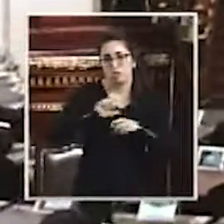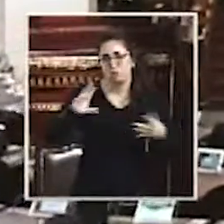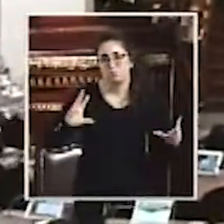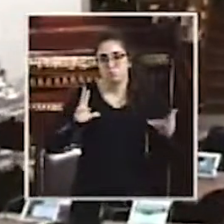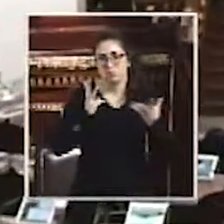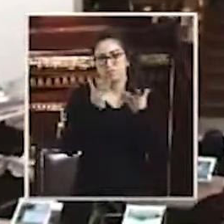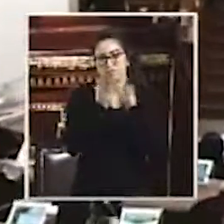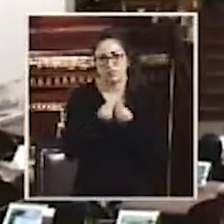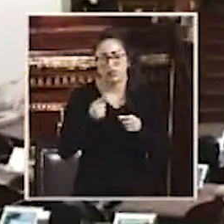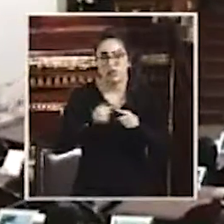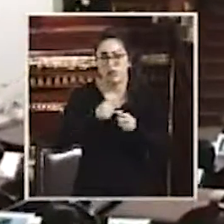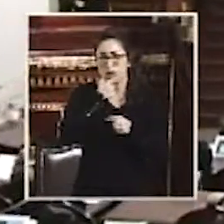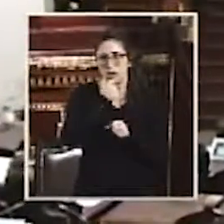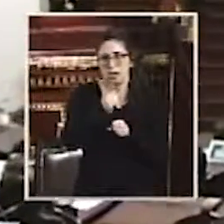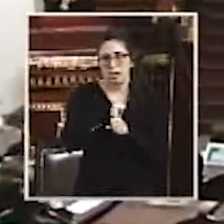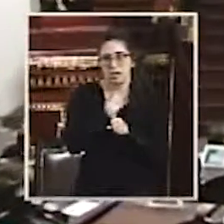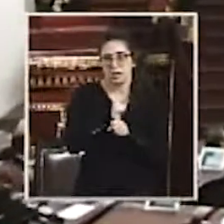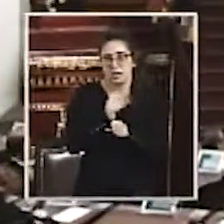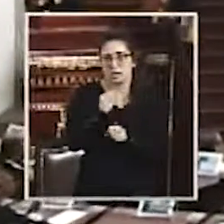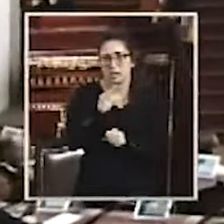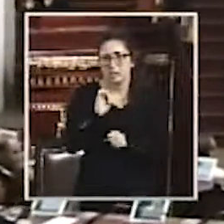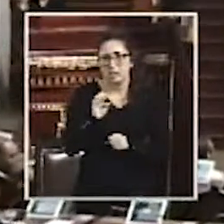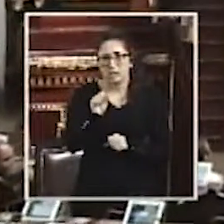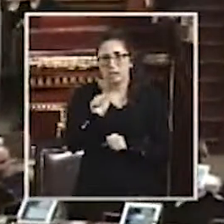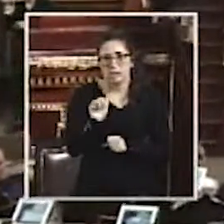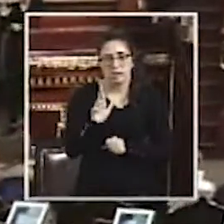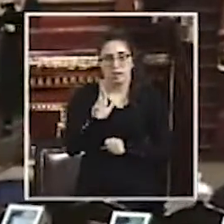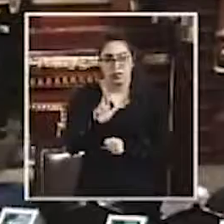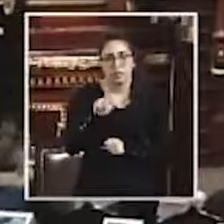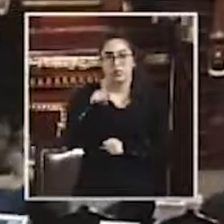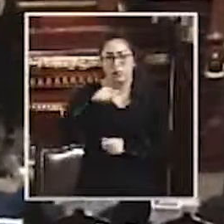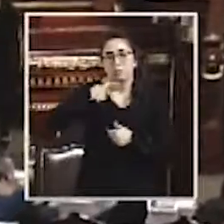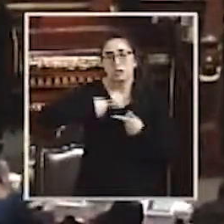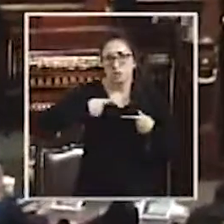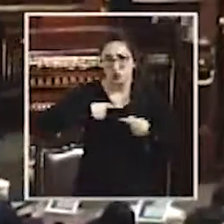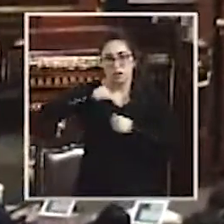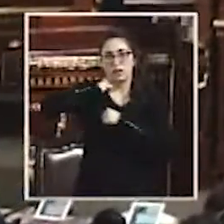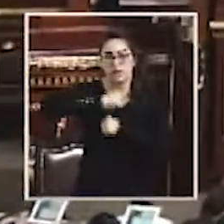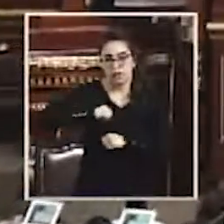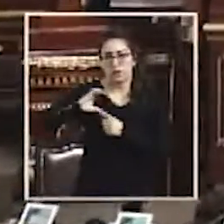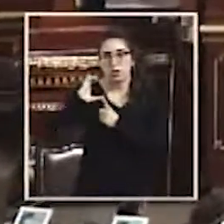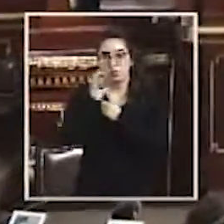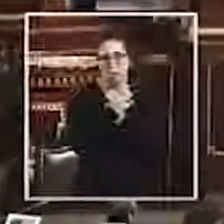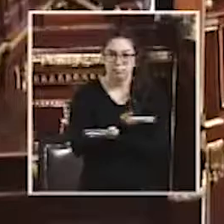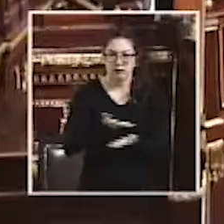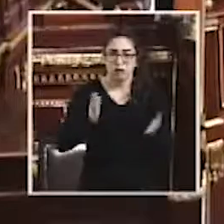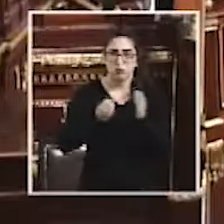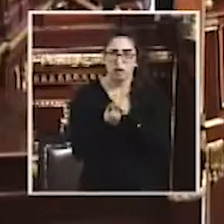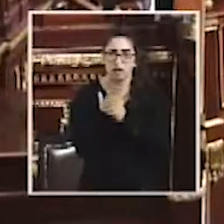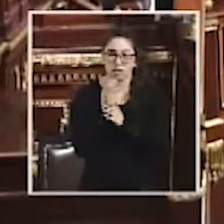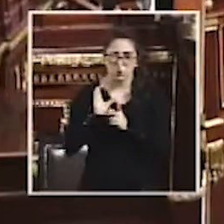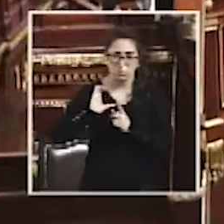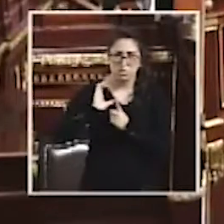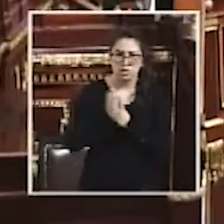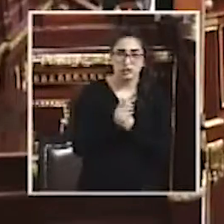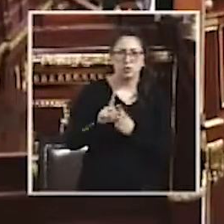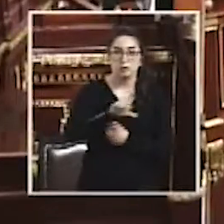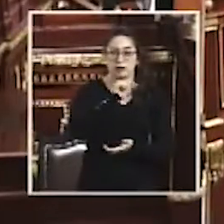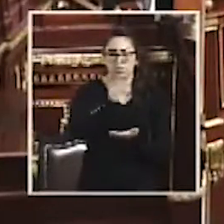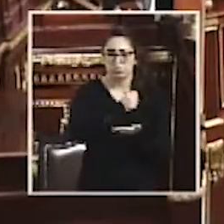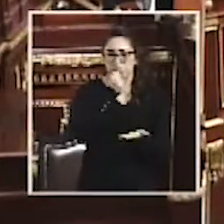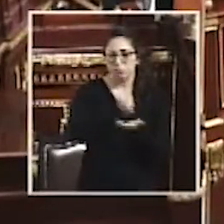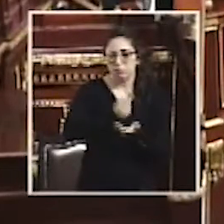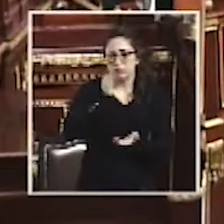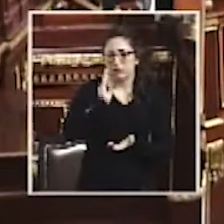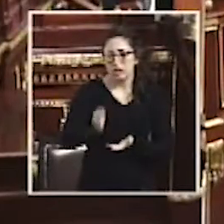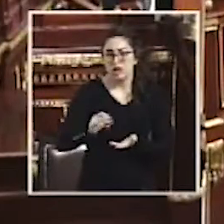La legisladora, presidenta de la Comisión de Reconstrucción en el Congreso local, aseguró que la finalidad de esta propuesta, que presentará el próximo martes 24 de